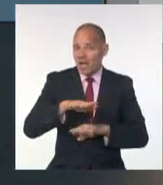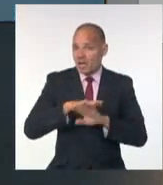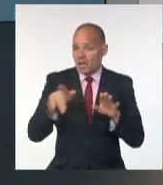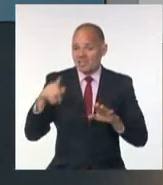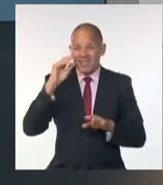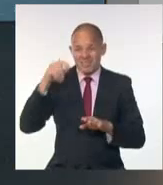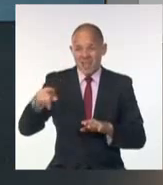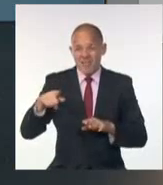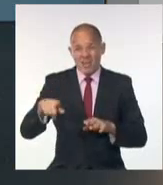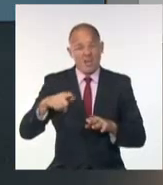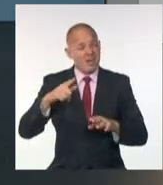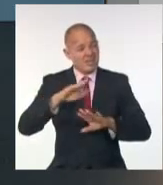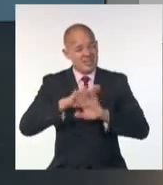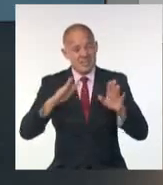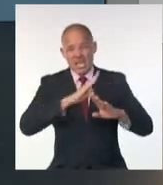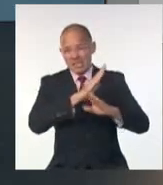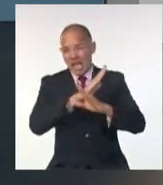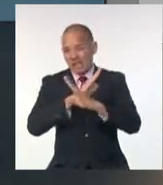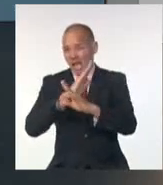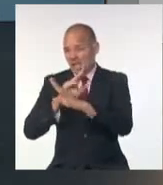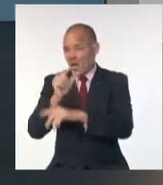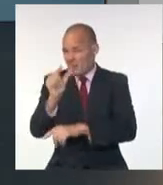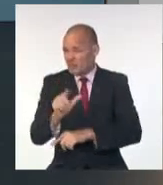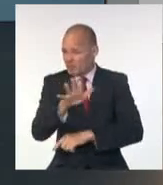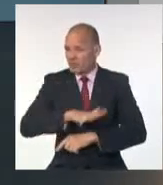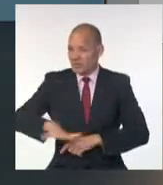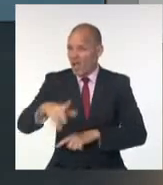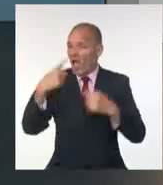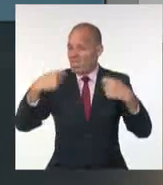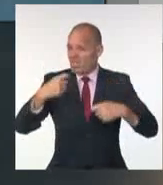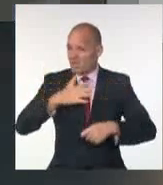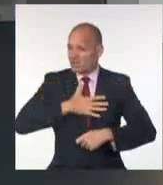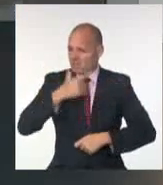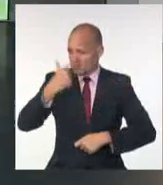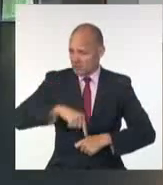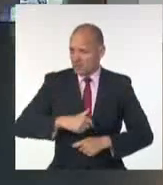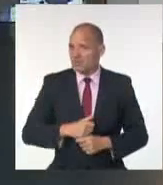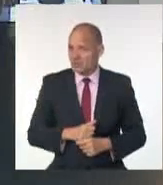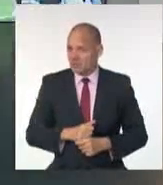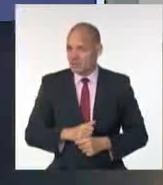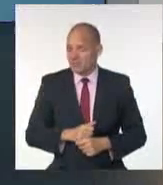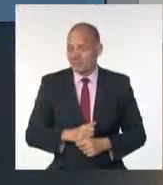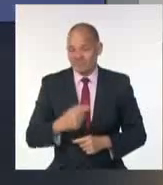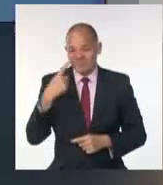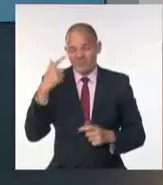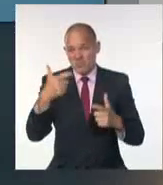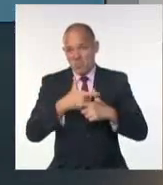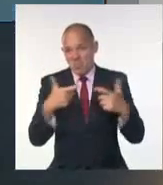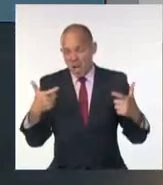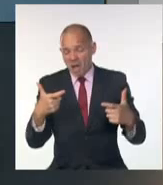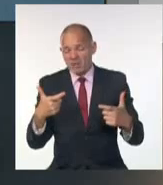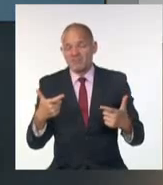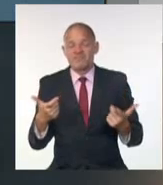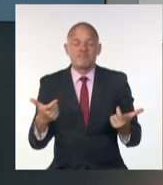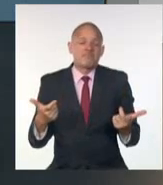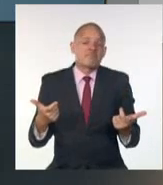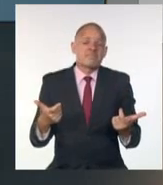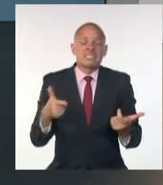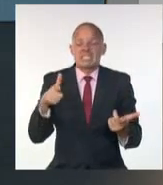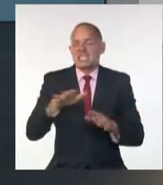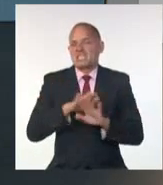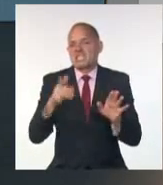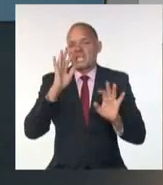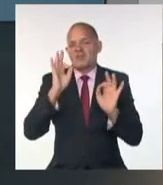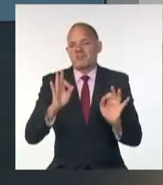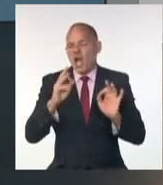y los derechos que ha coartado. La intervención de Milei ha sido mayoritariamente vista como aislacionista